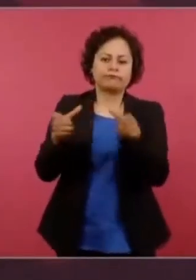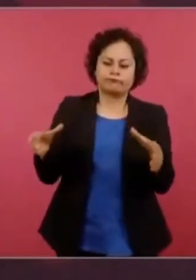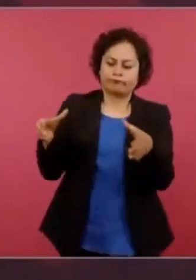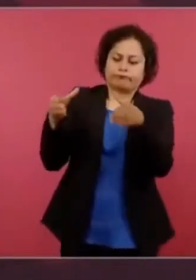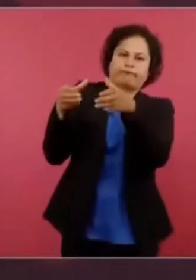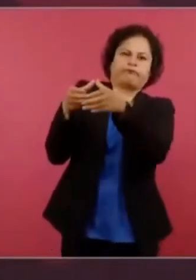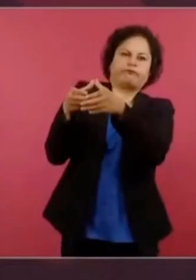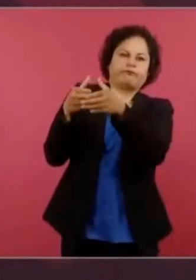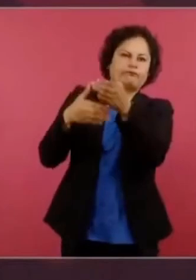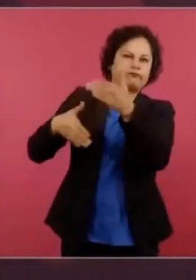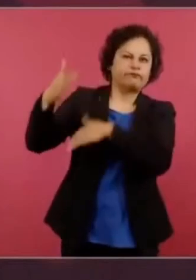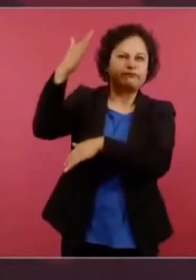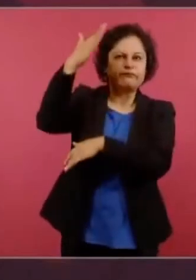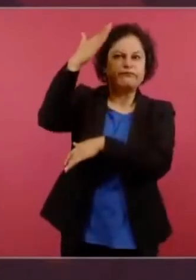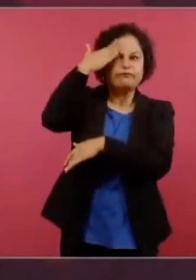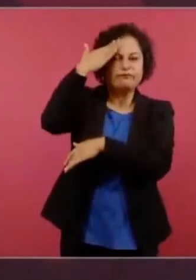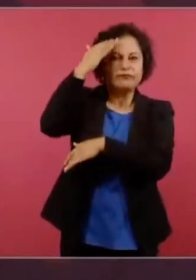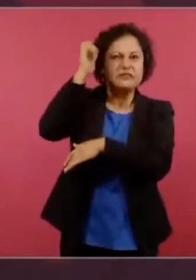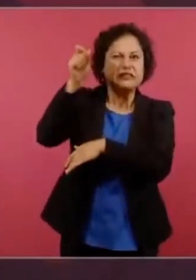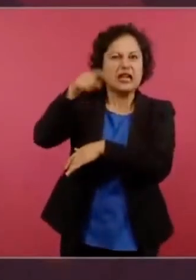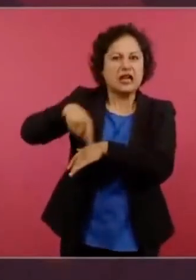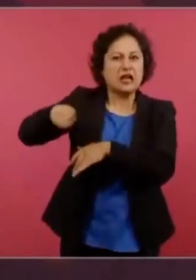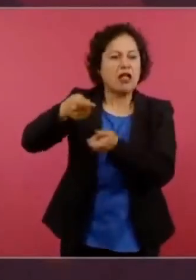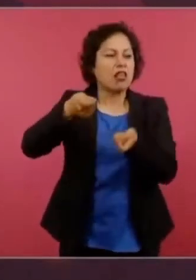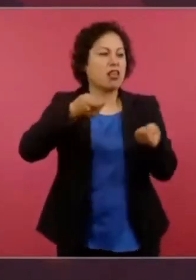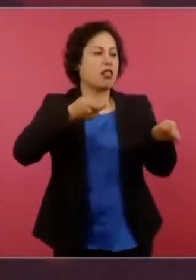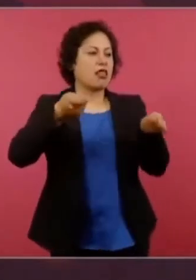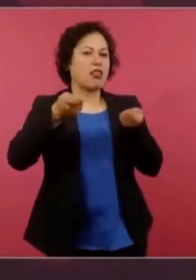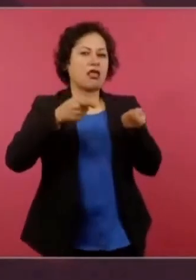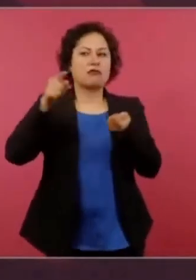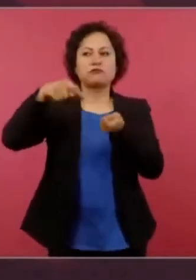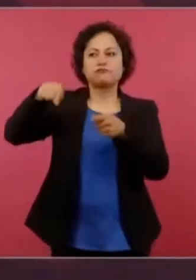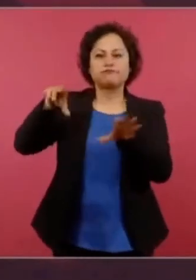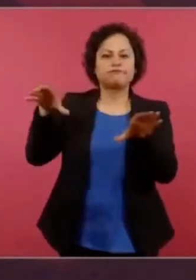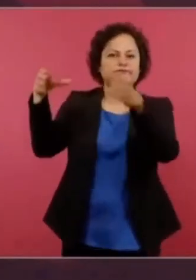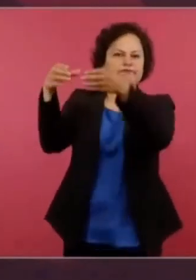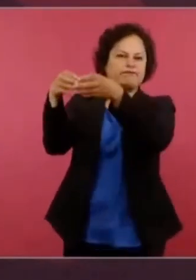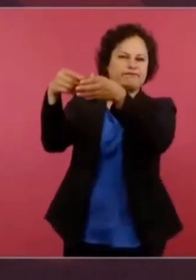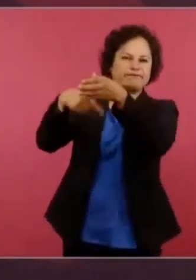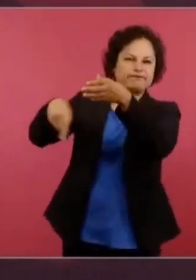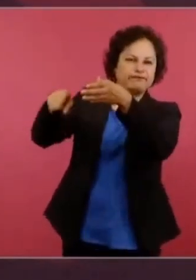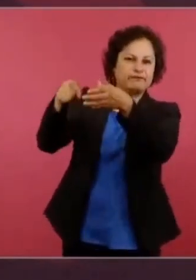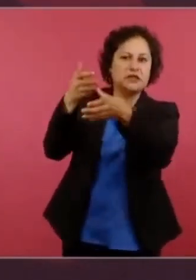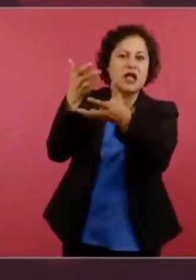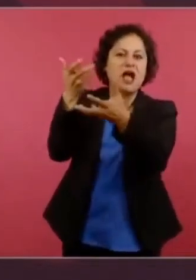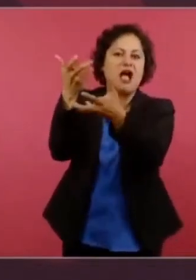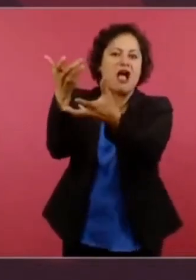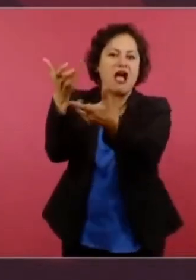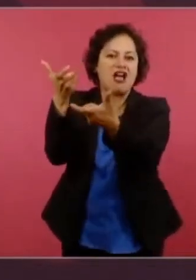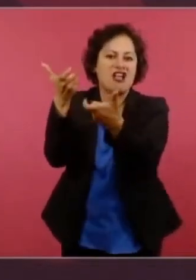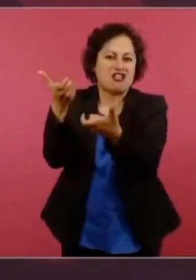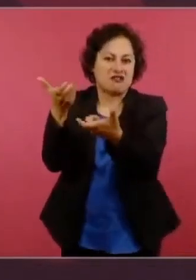Porque antes se decía, el periodismo tiene que estar